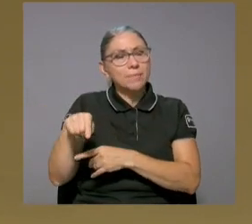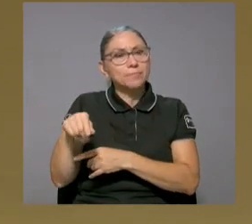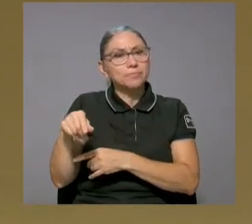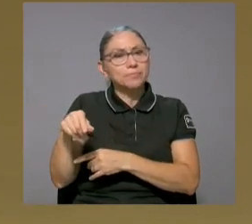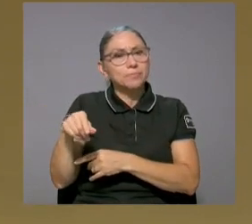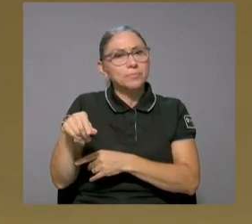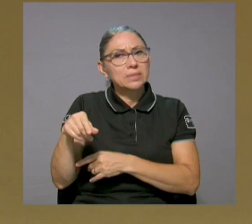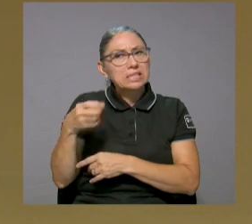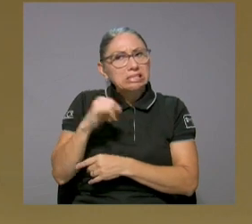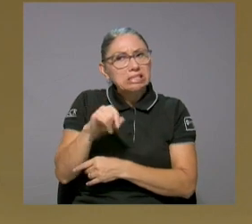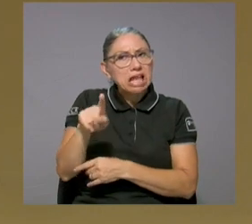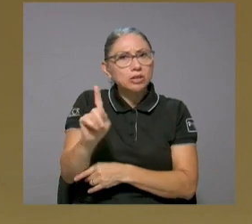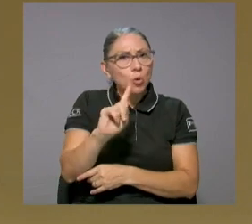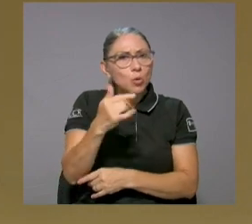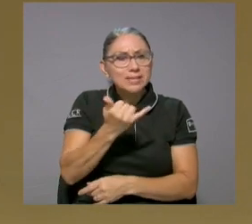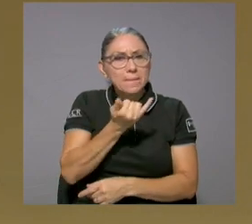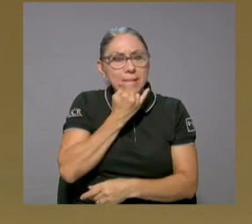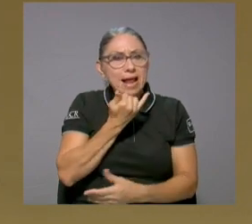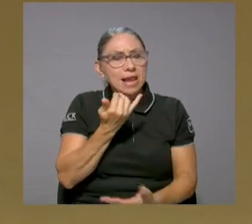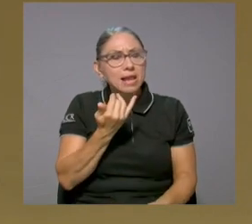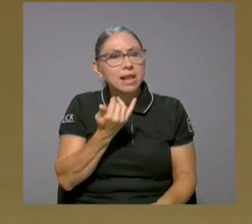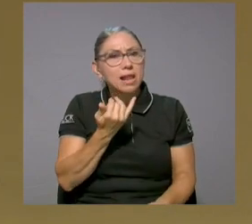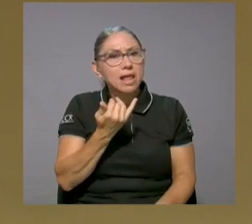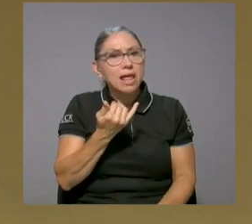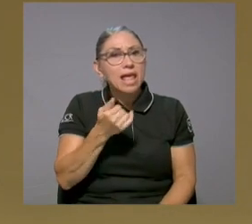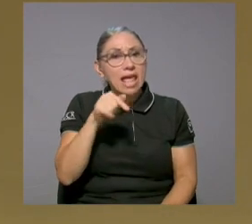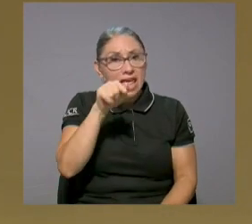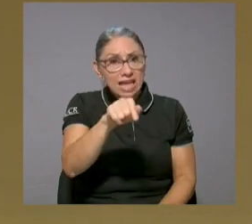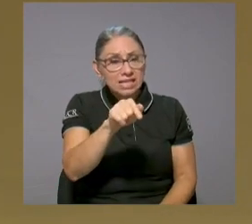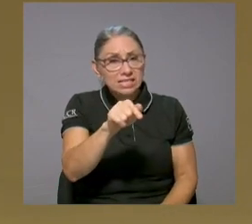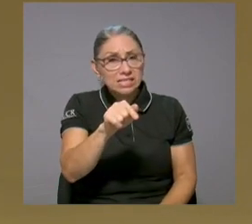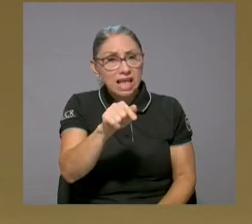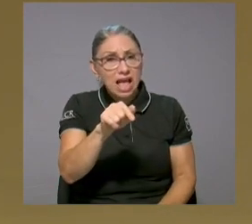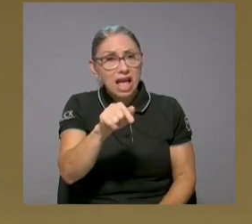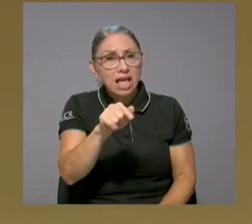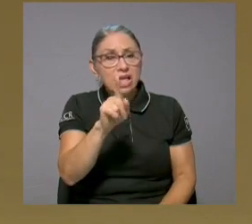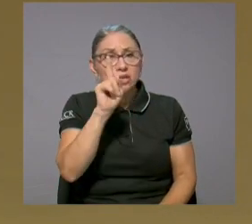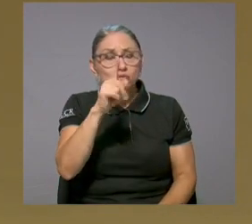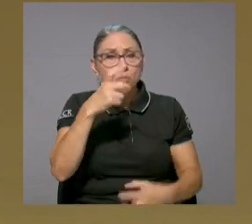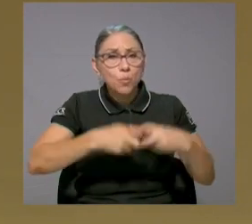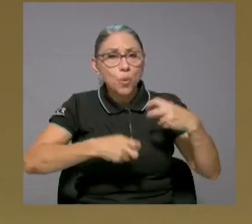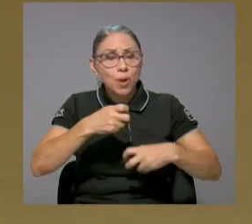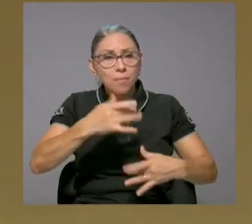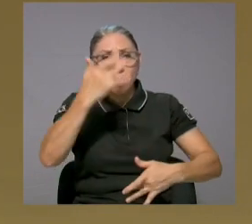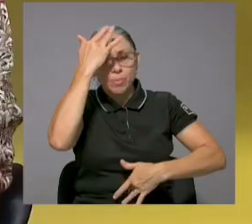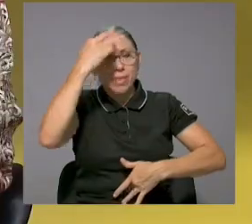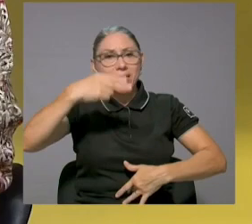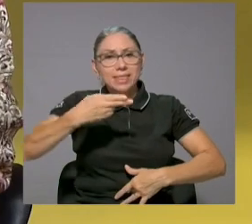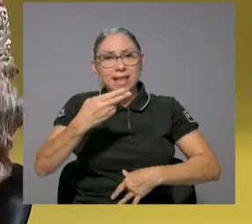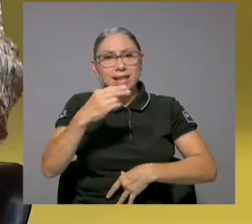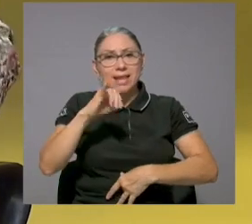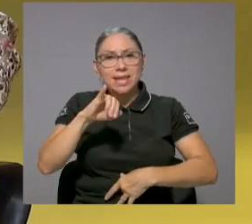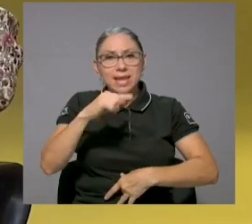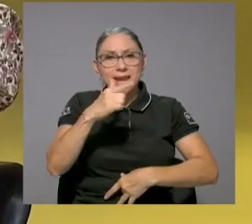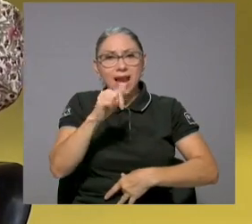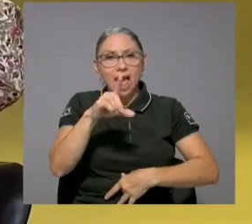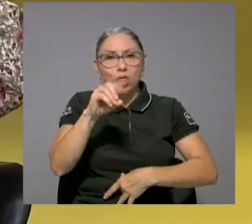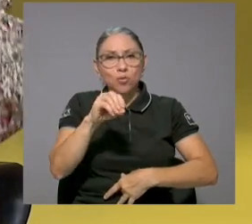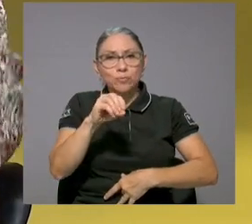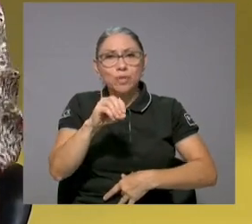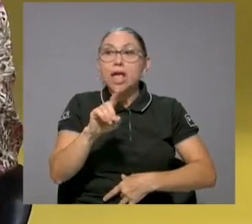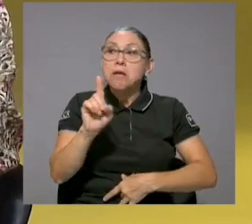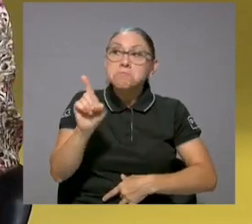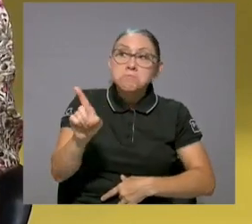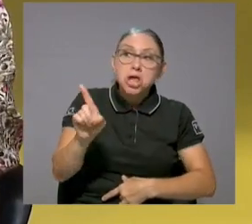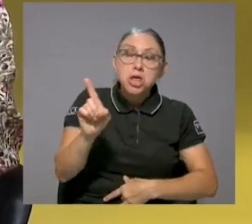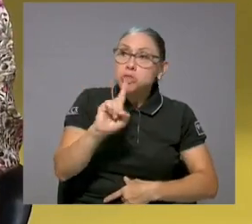no está mal, es una afección del hígado. Fíjese que, bueno, no está mal, de verdad,